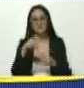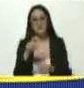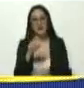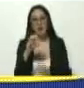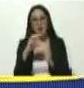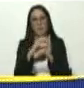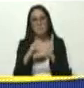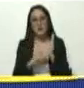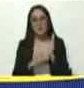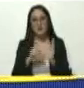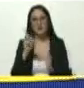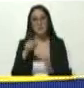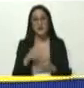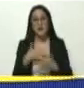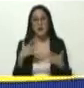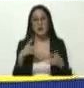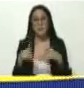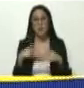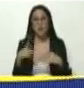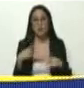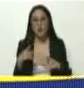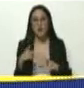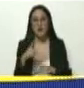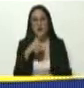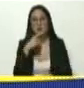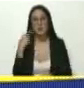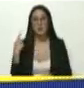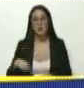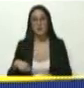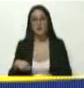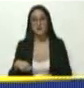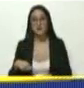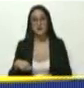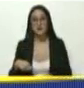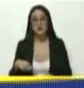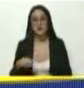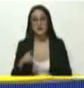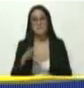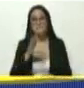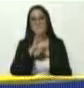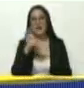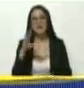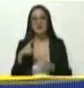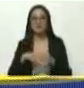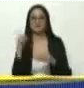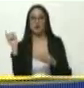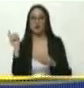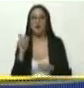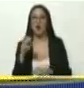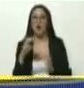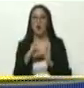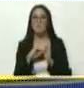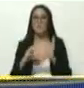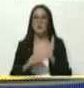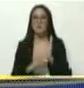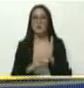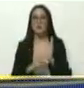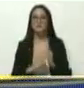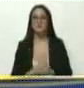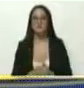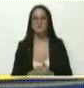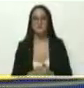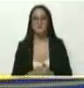por parte de grandes productores como Rusia, países no pertenecientes a la OPEP. Es lo que se empezó a llamar